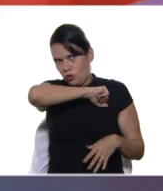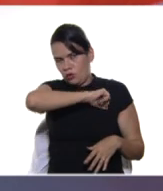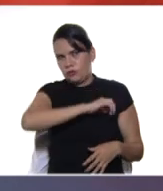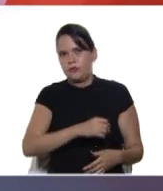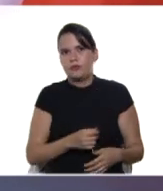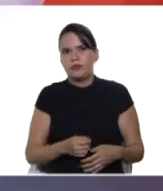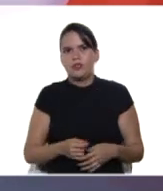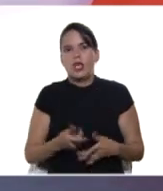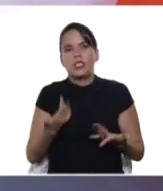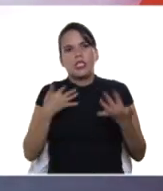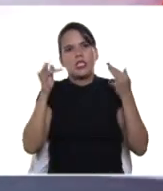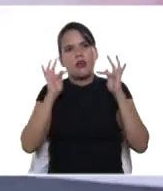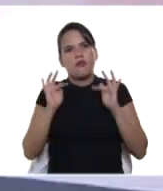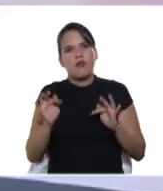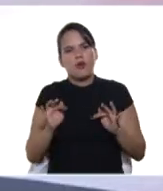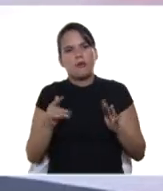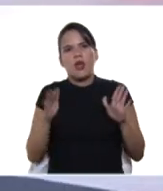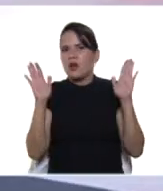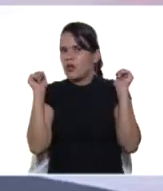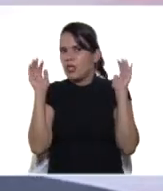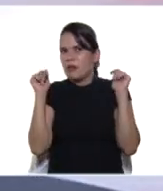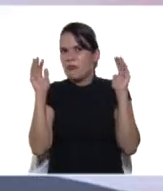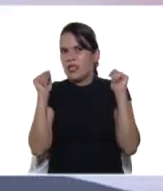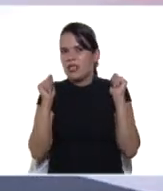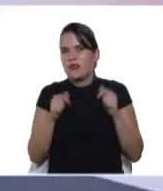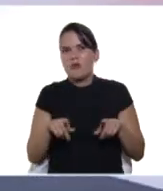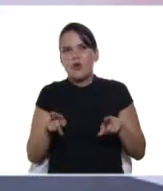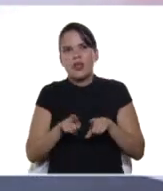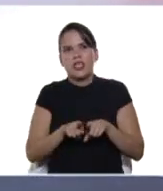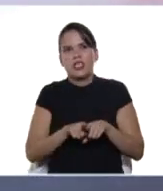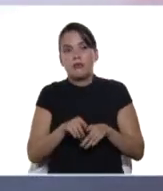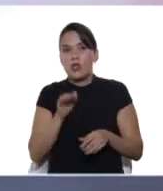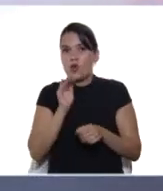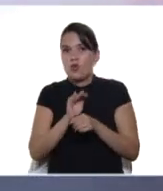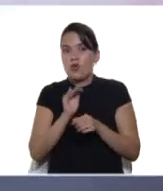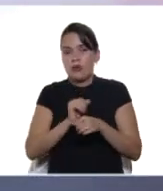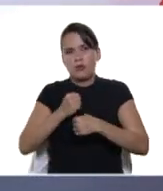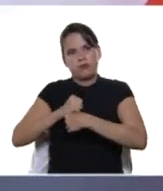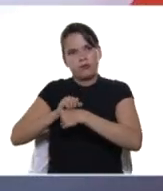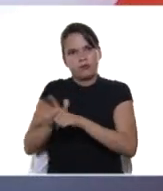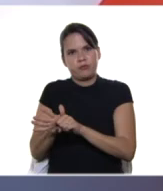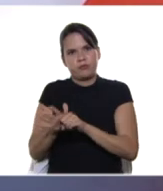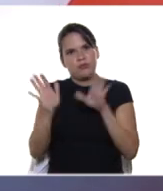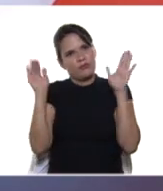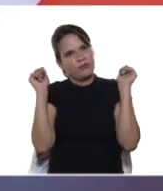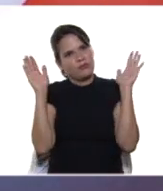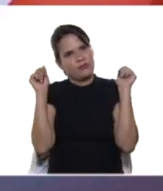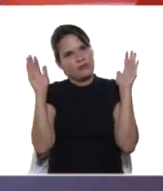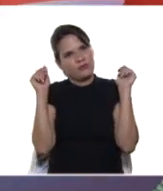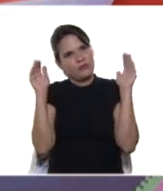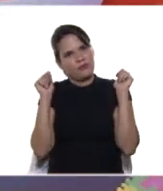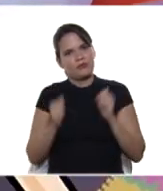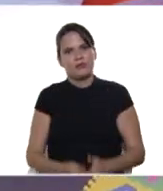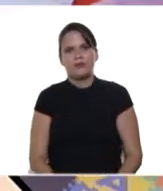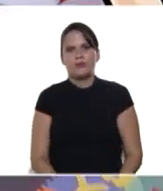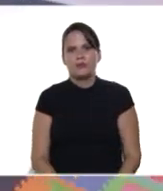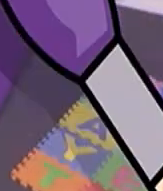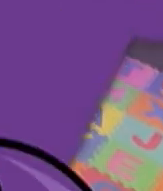codo. Así, de esta manera, nos despedimos y también nos protegemos del COVID-19. ¡Hasta mañana!